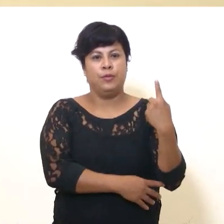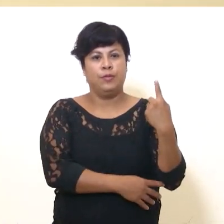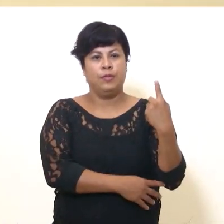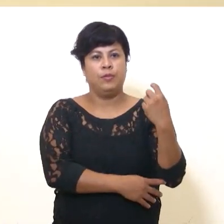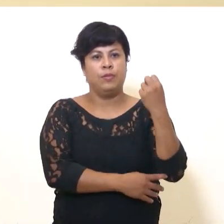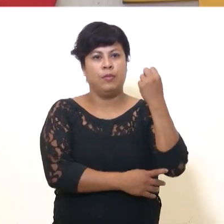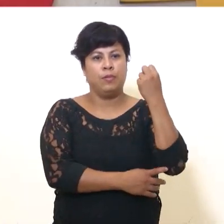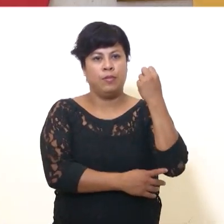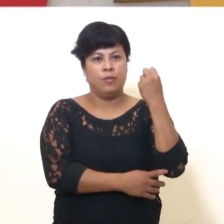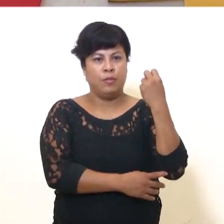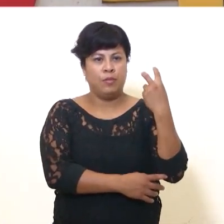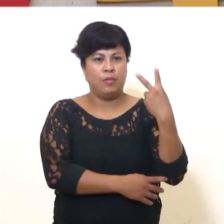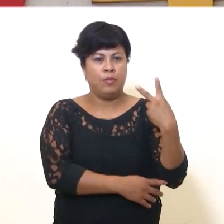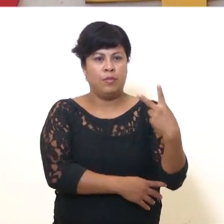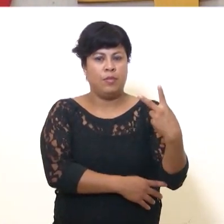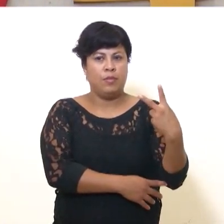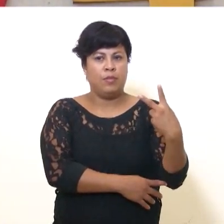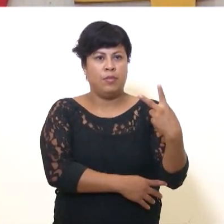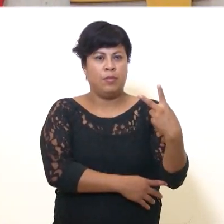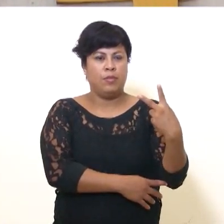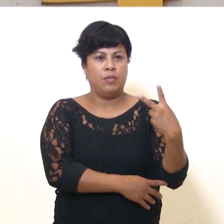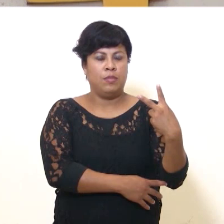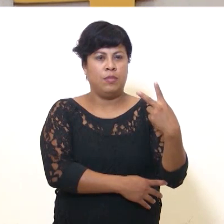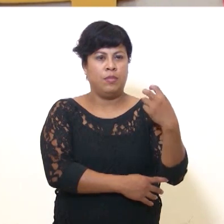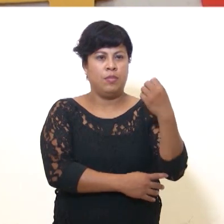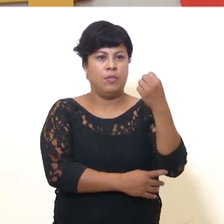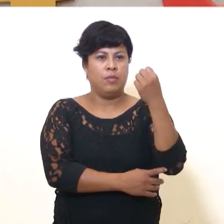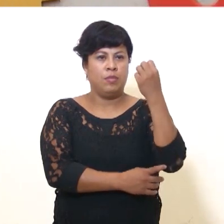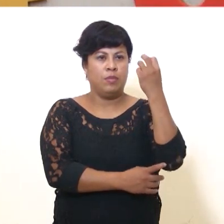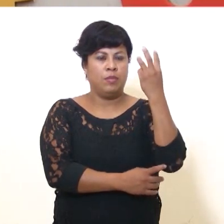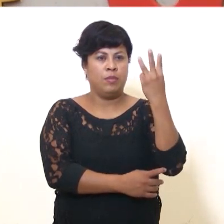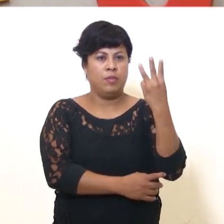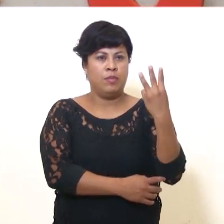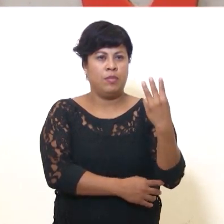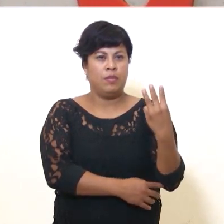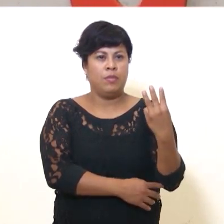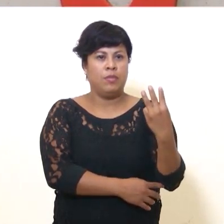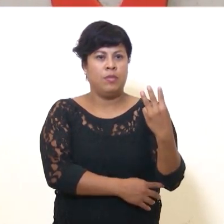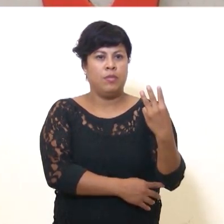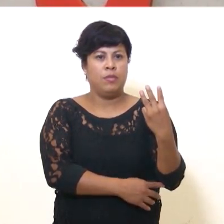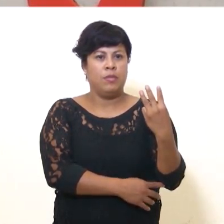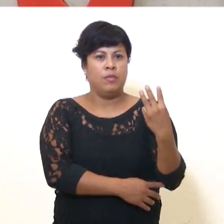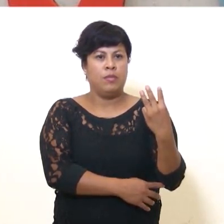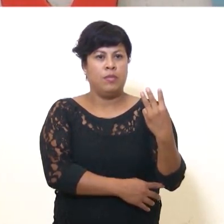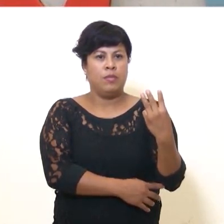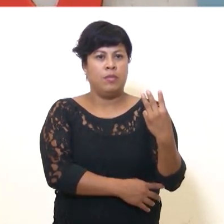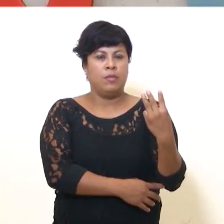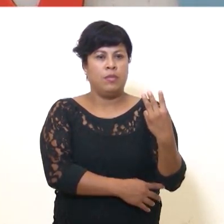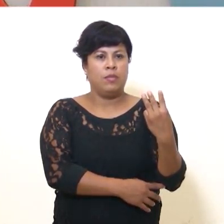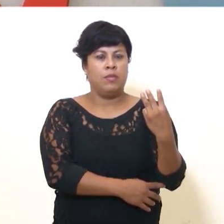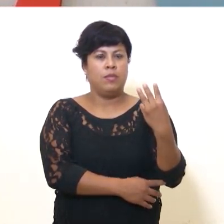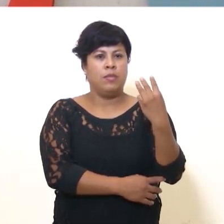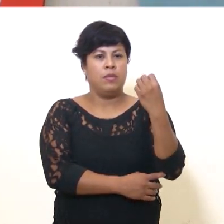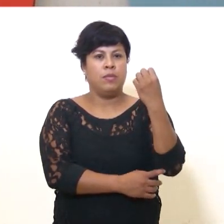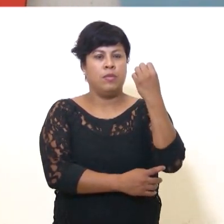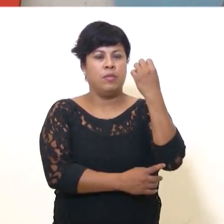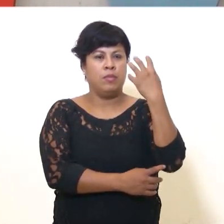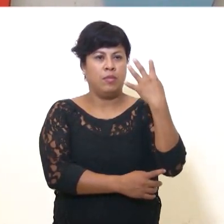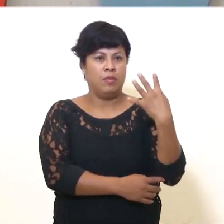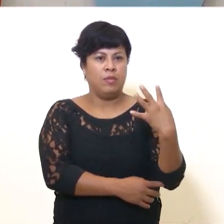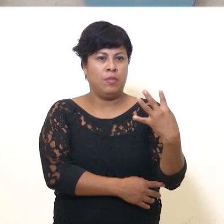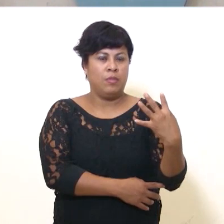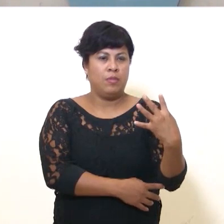el número 1. Este es el número 2. Este es el